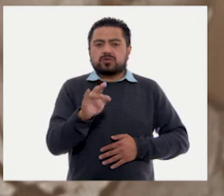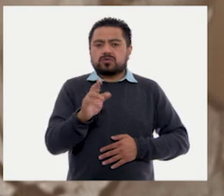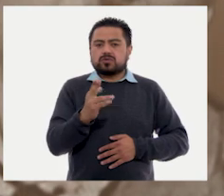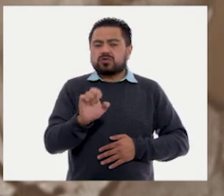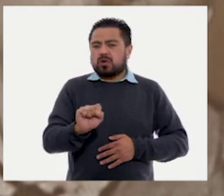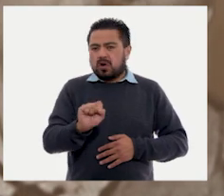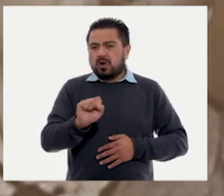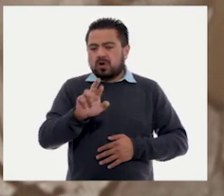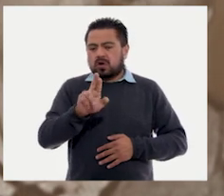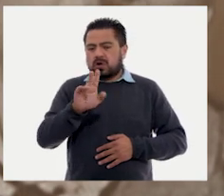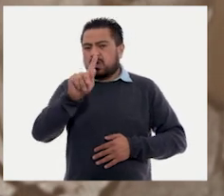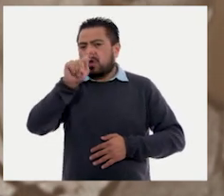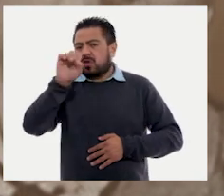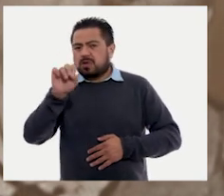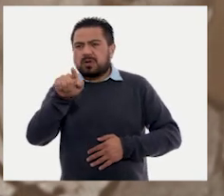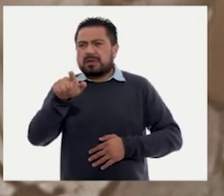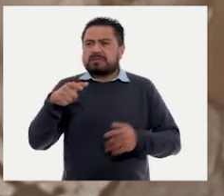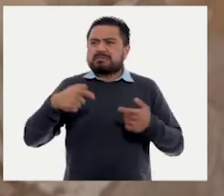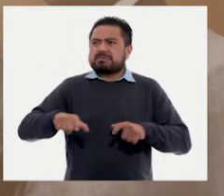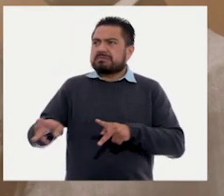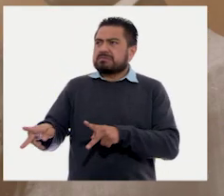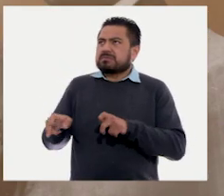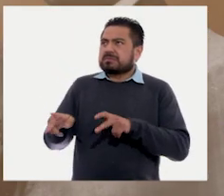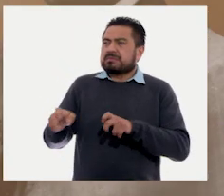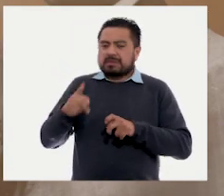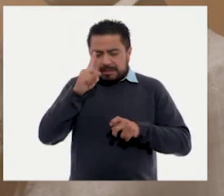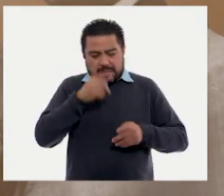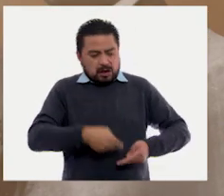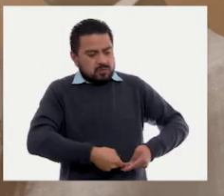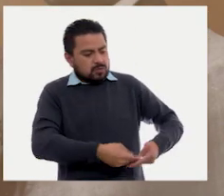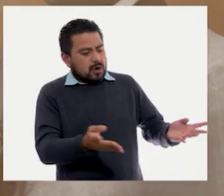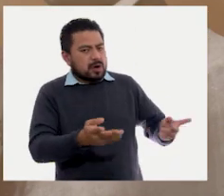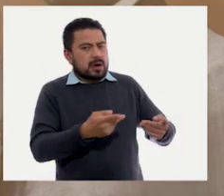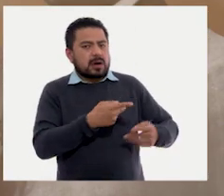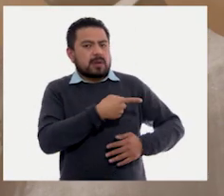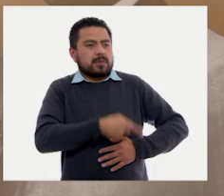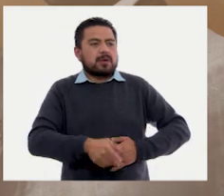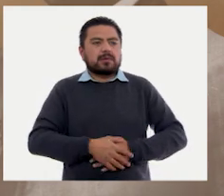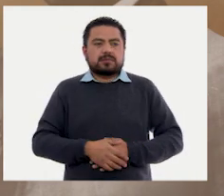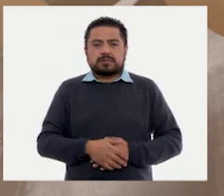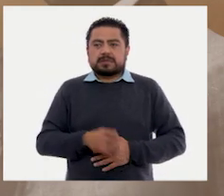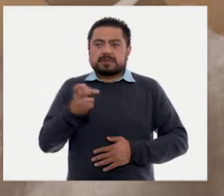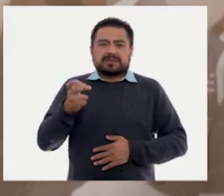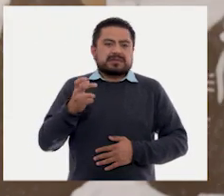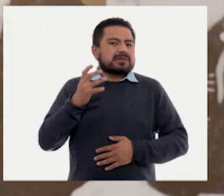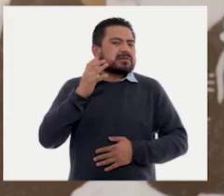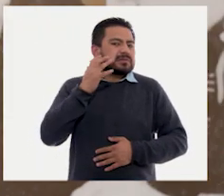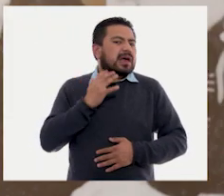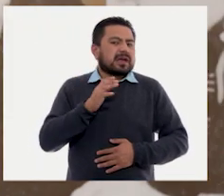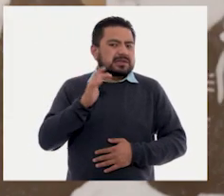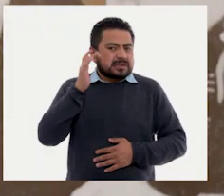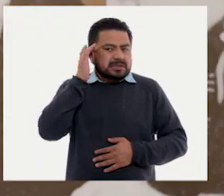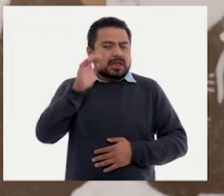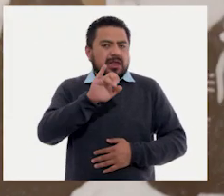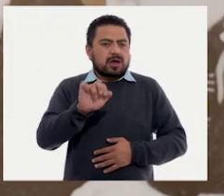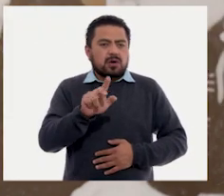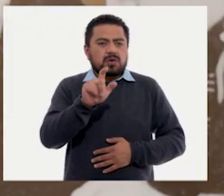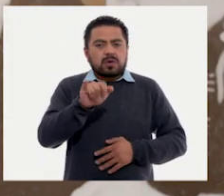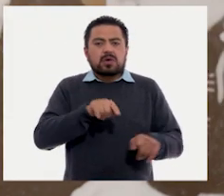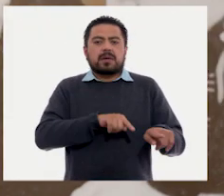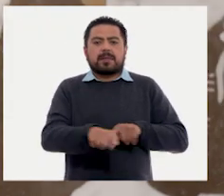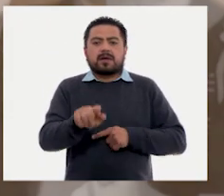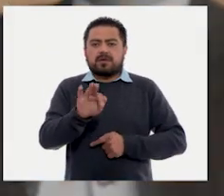aquel que le quitaba el dinero a los ricos para dárselo a los pobres, el terrible Tigre Santa Julia, los hermanos Flores